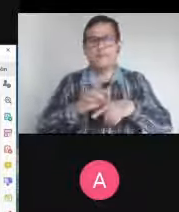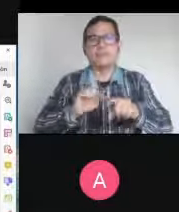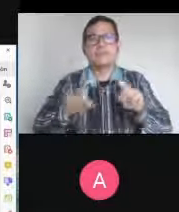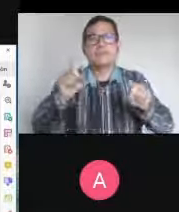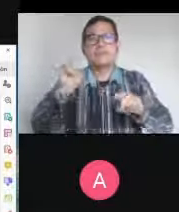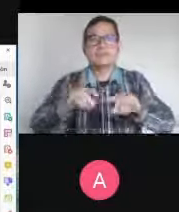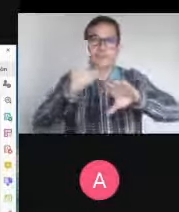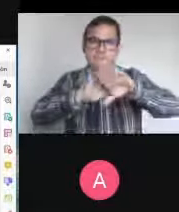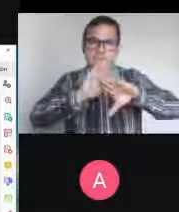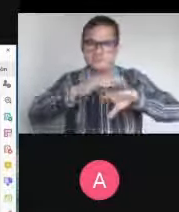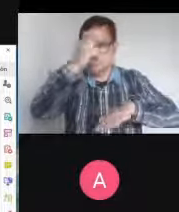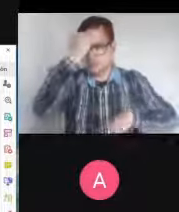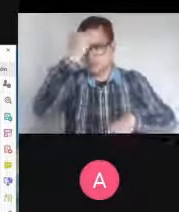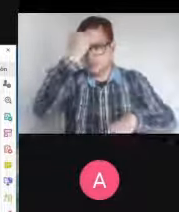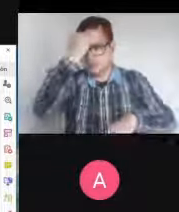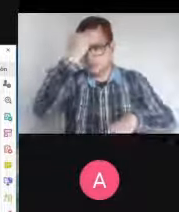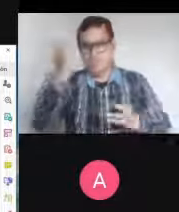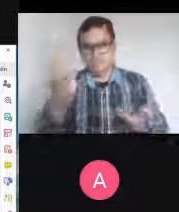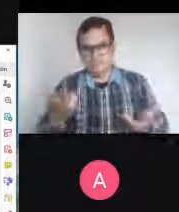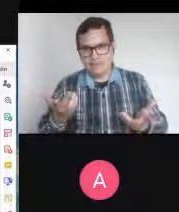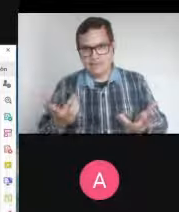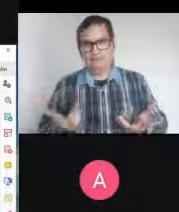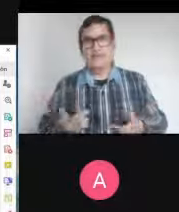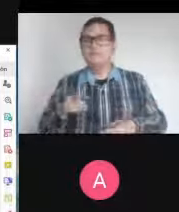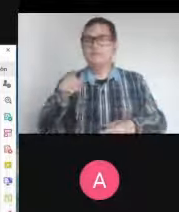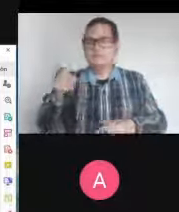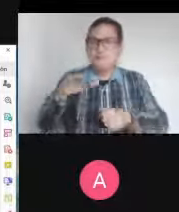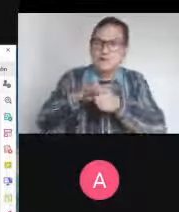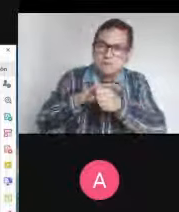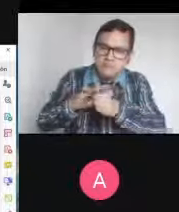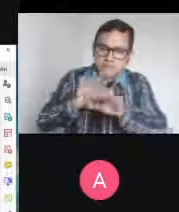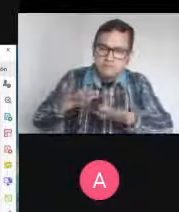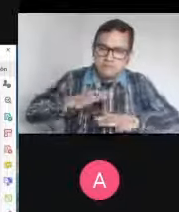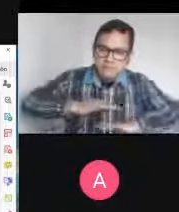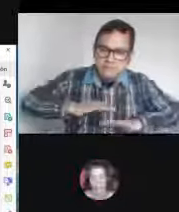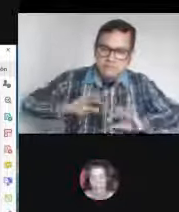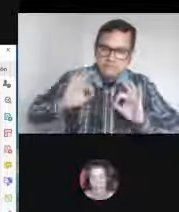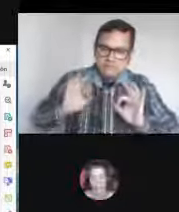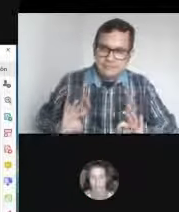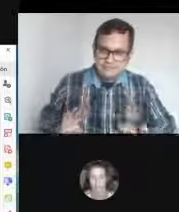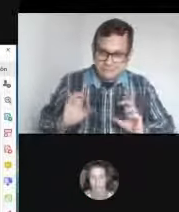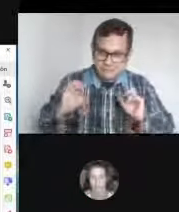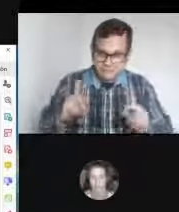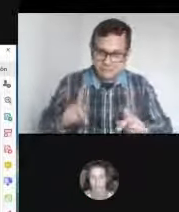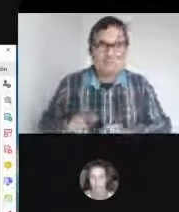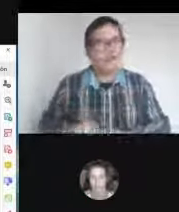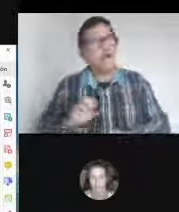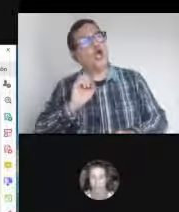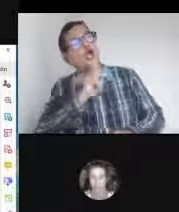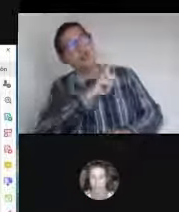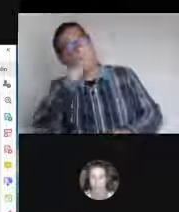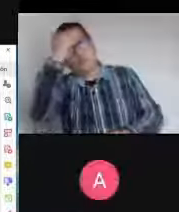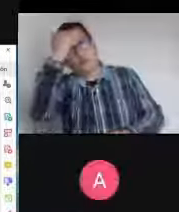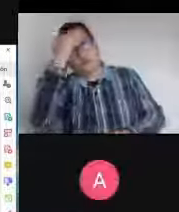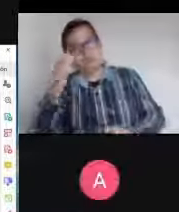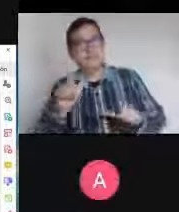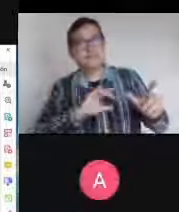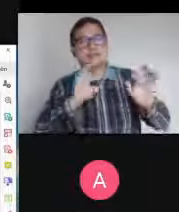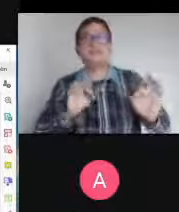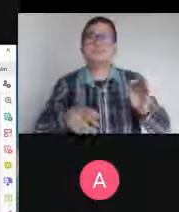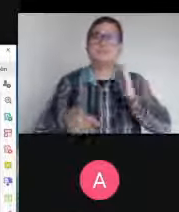notificar al tutor. Ya pues ahorita más adelante miramos bien su caso con calma. ¿Listos? Listo, vale, profe, gracias.